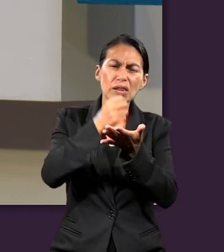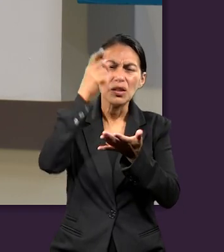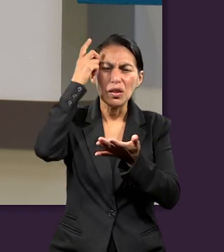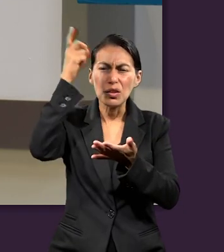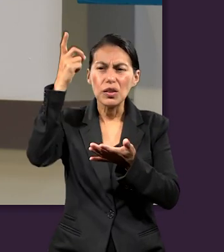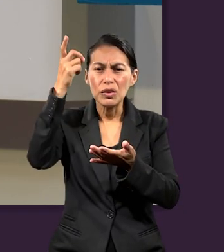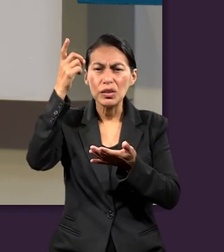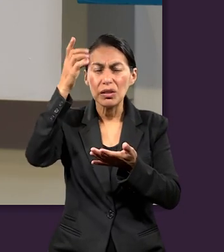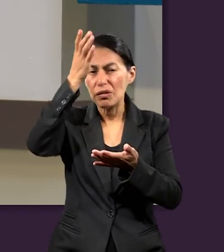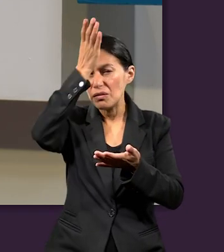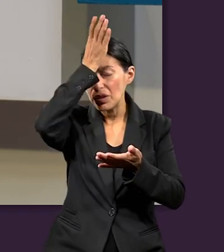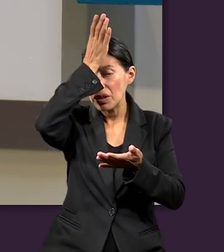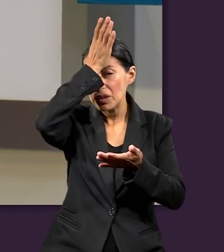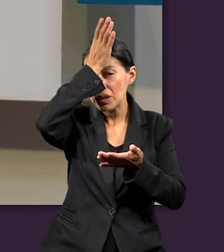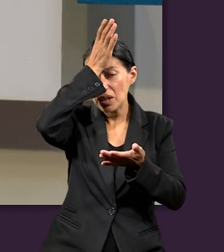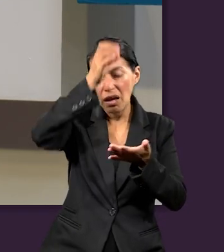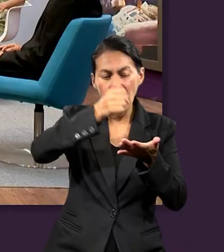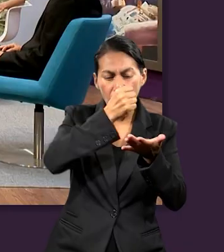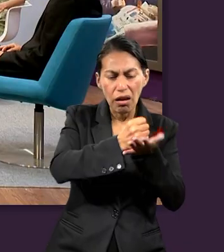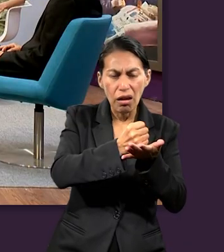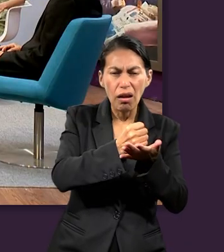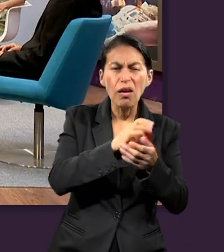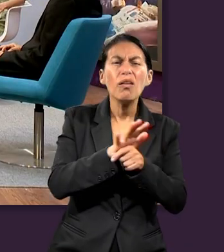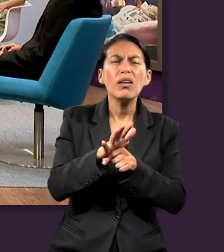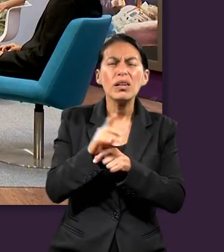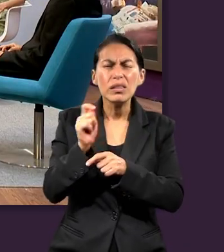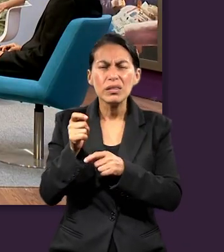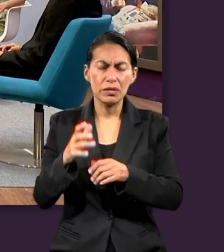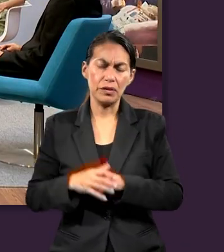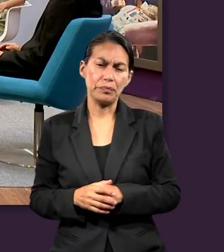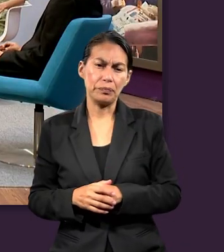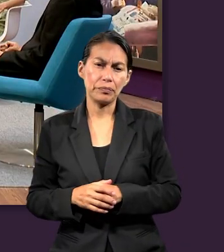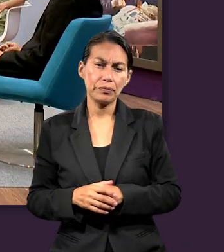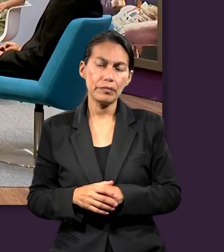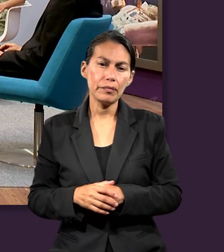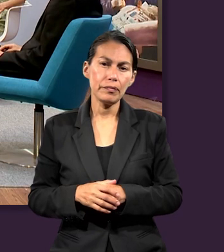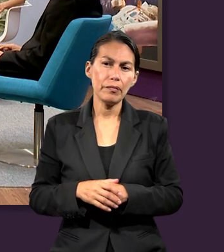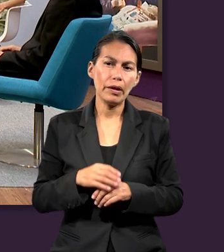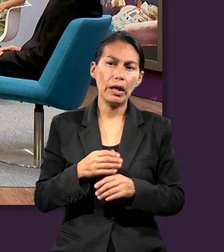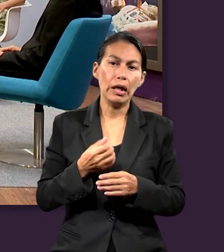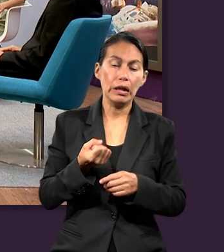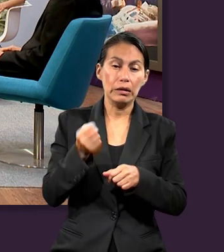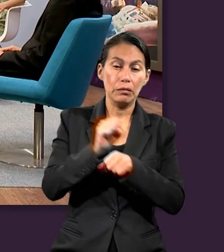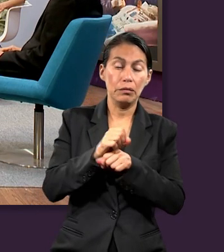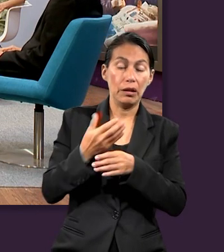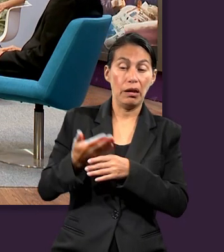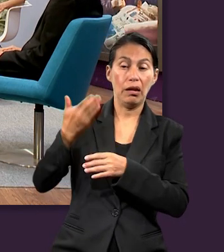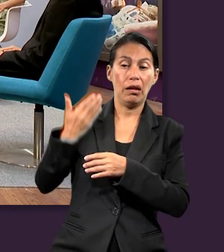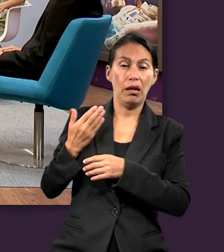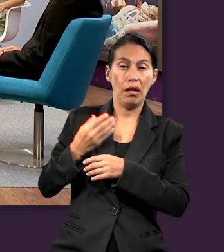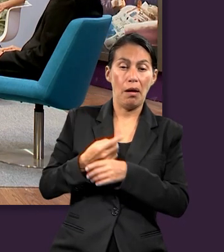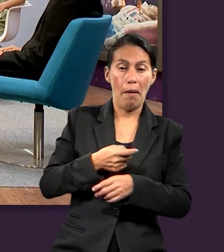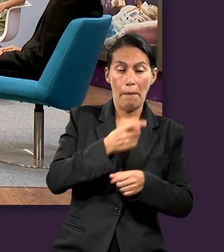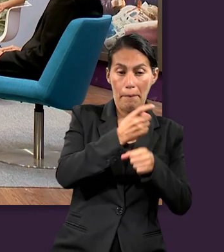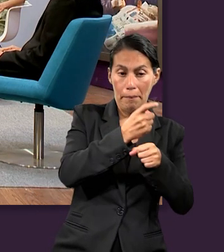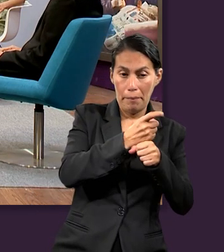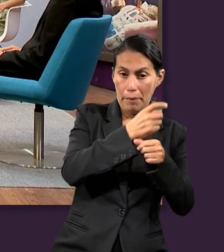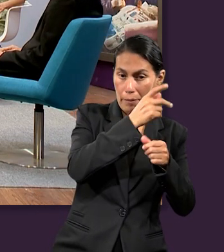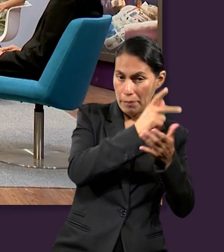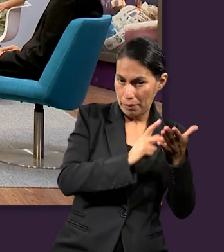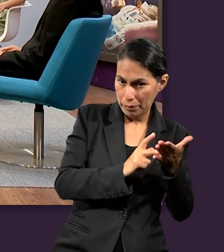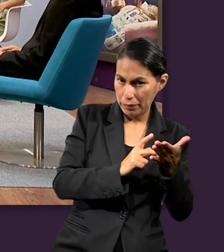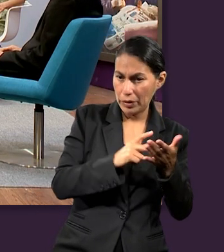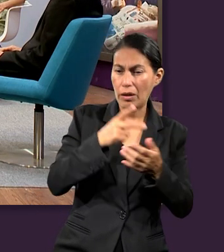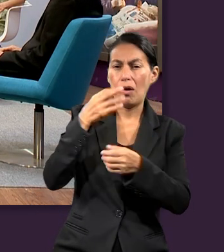tienen que ver con el sello de Dios y la marca de la bestia es la segunda parte ya la primera parte la tuvimos la semana anterior y